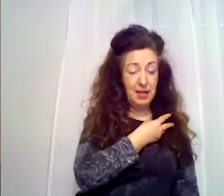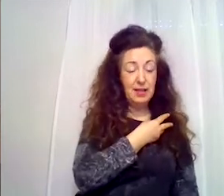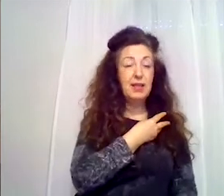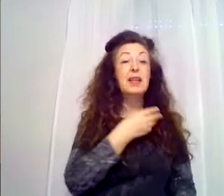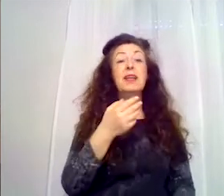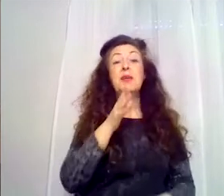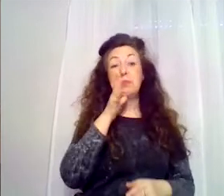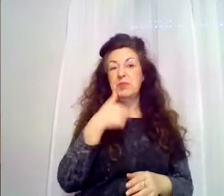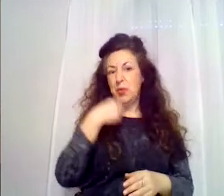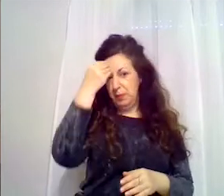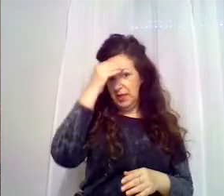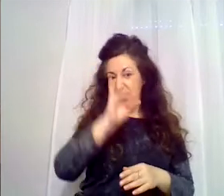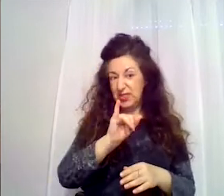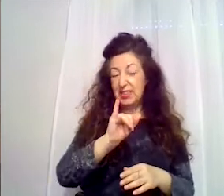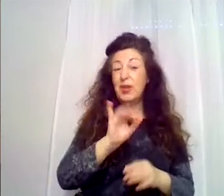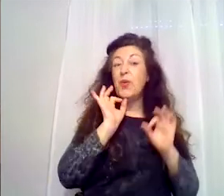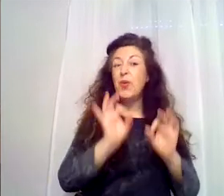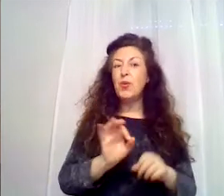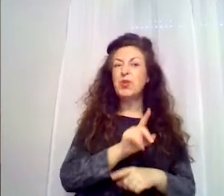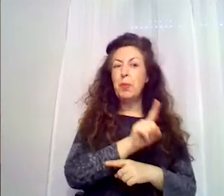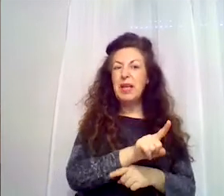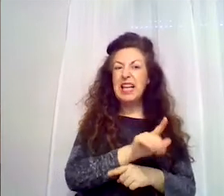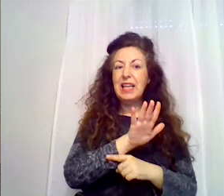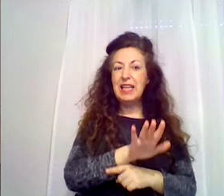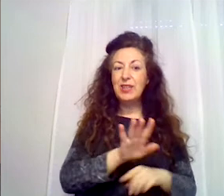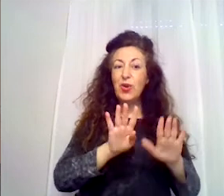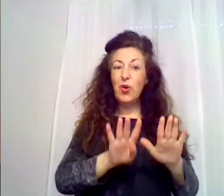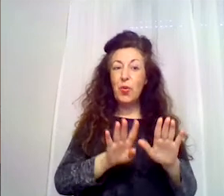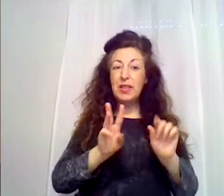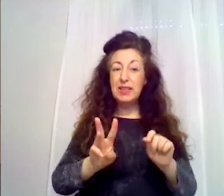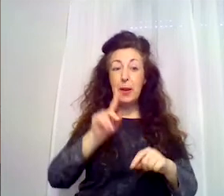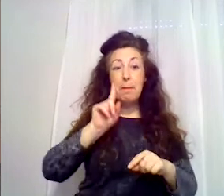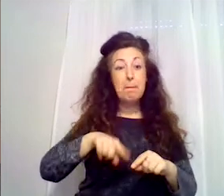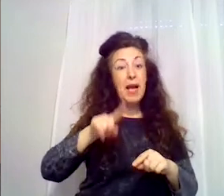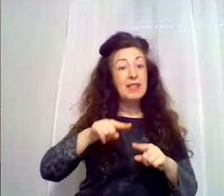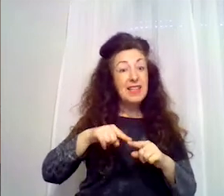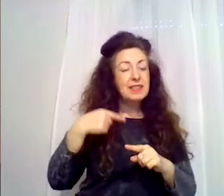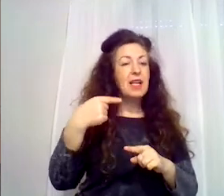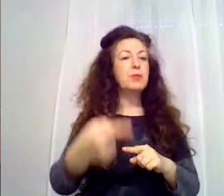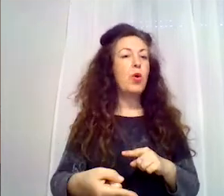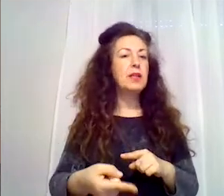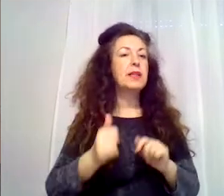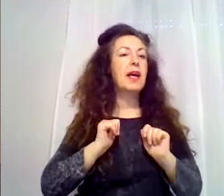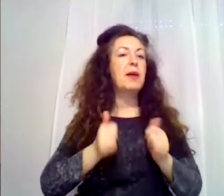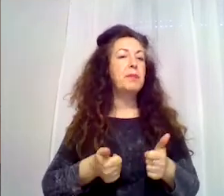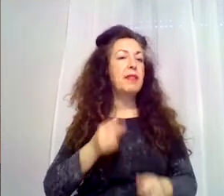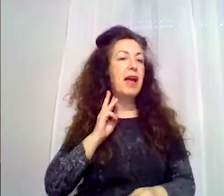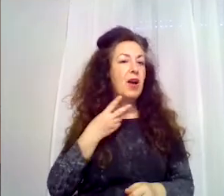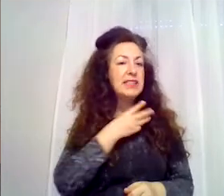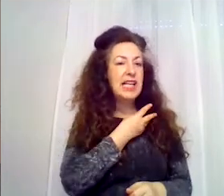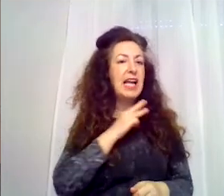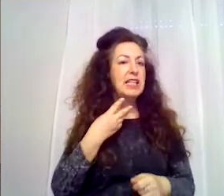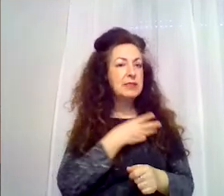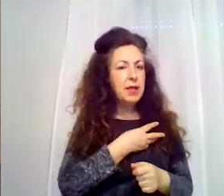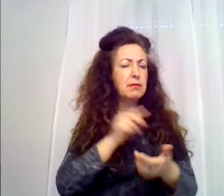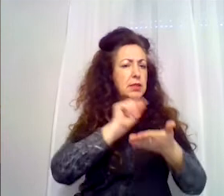argumentos científicos, son elementos lo suficientemente sugerentes como para demostrar que Marlowe no murió ese 30